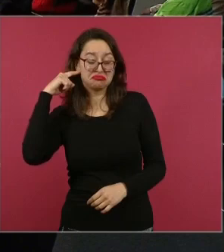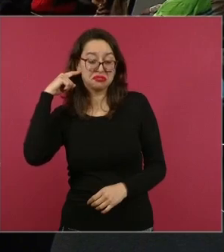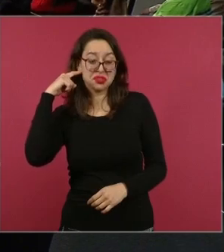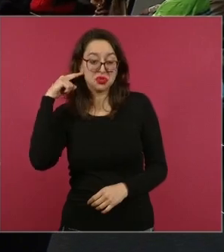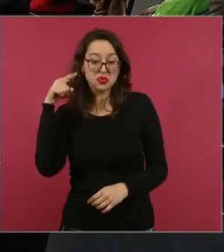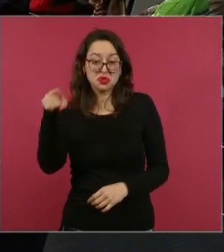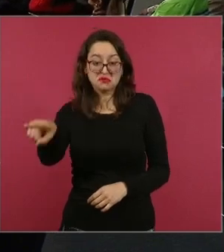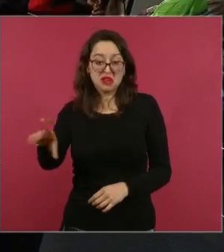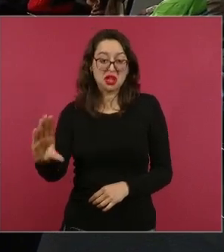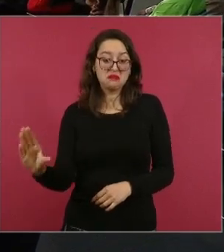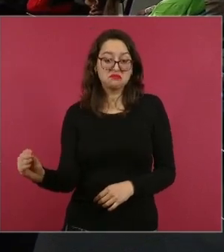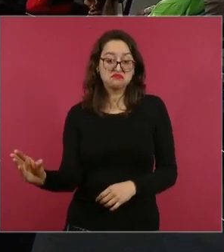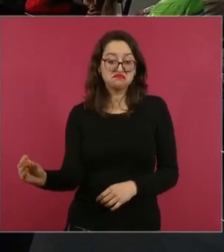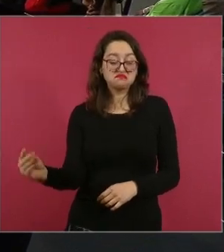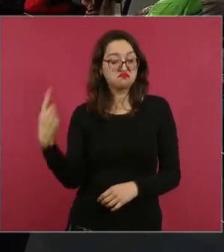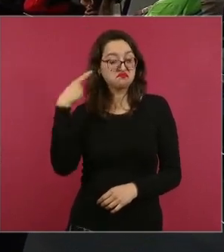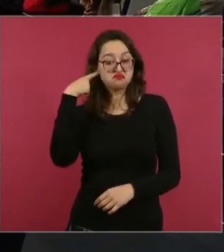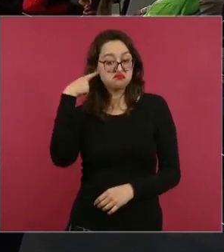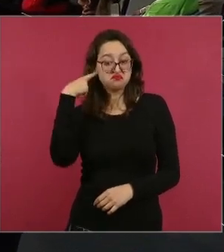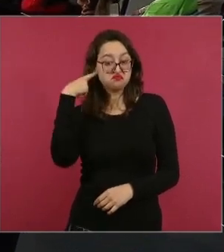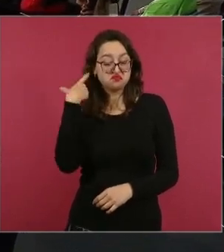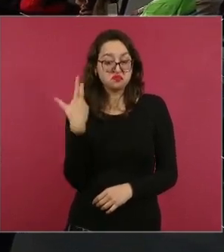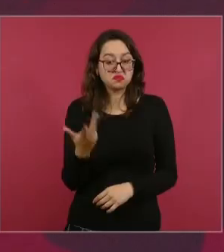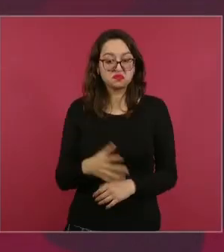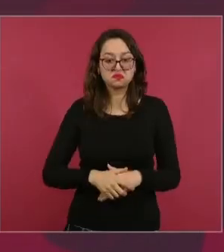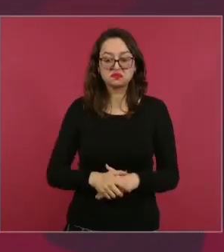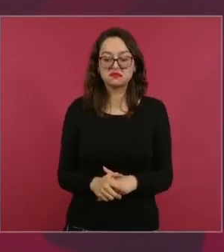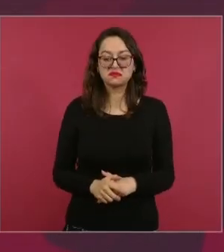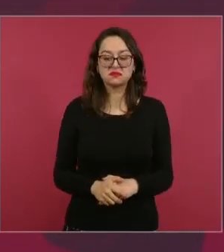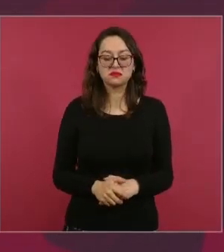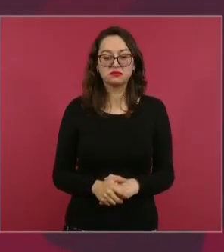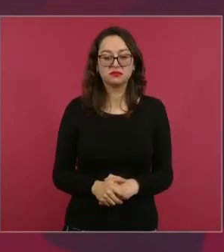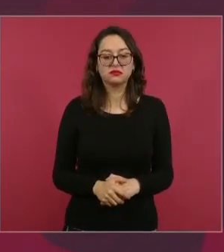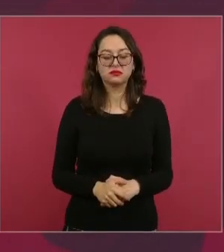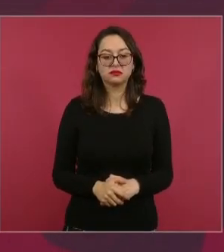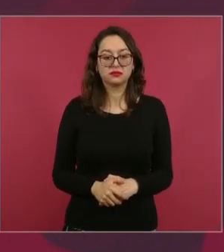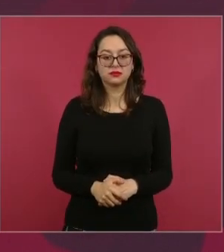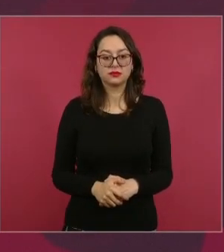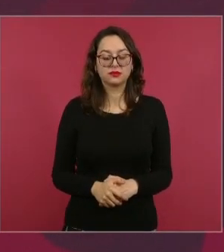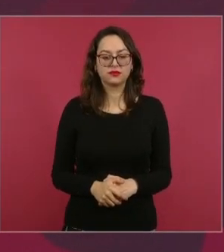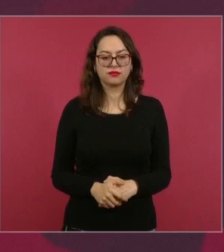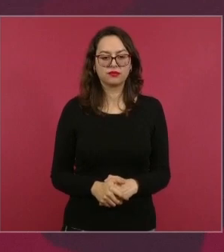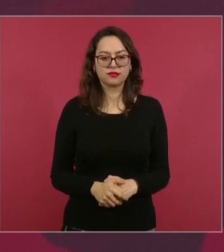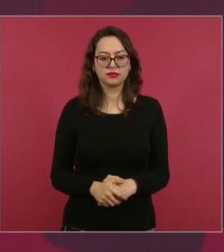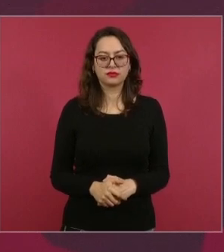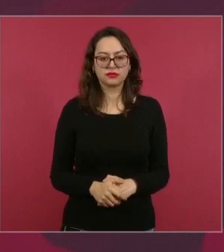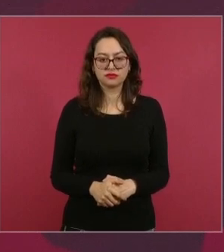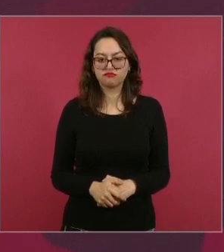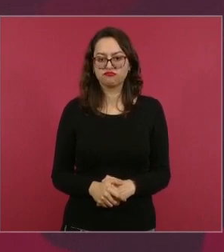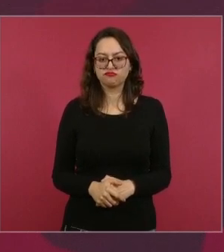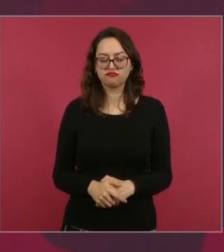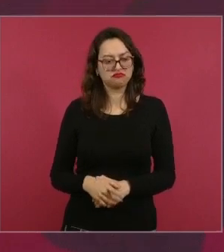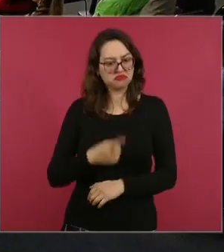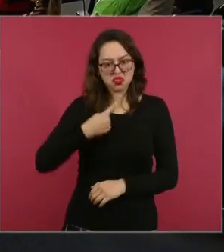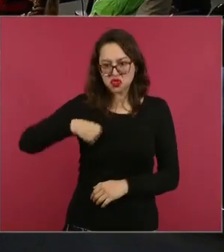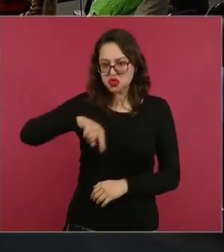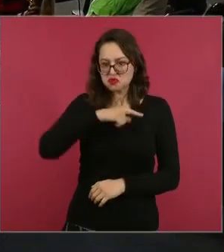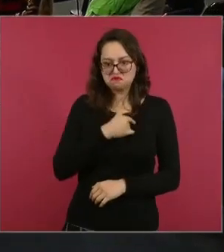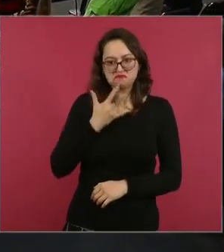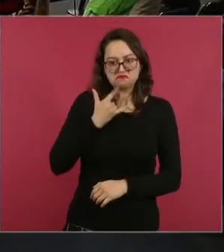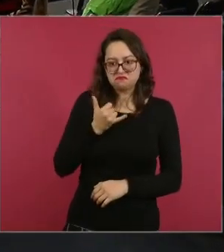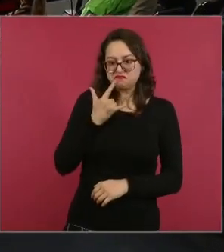más de más de 1 hasta este lograr la normalidad completa